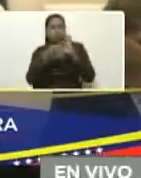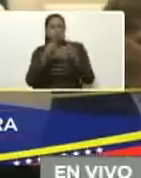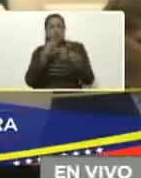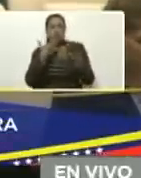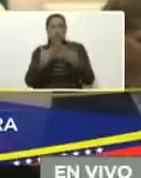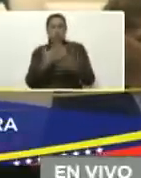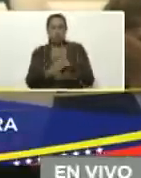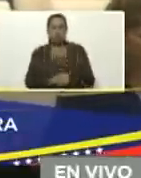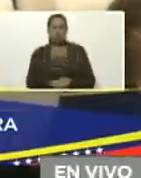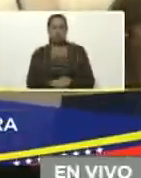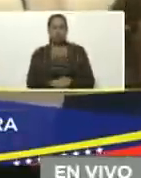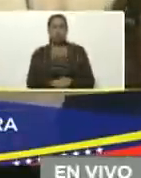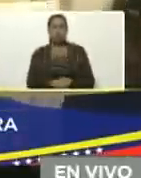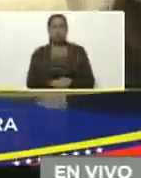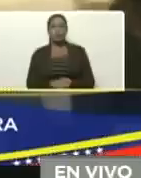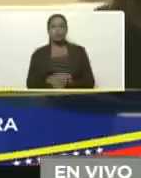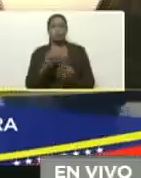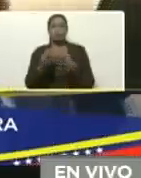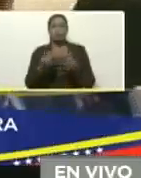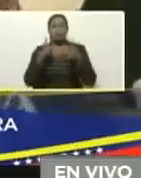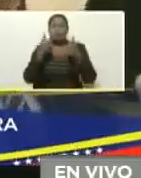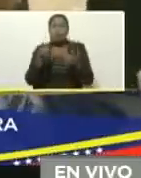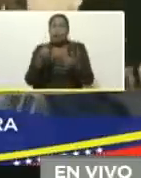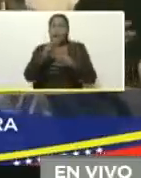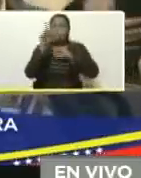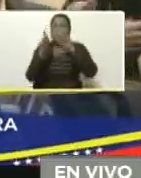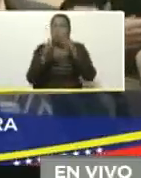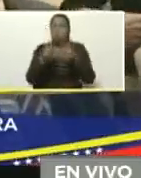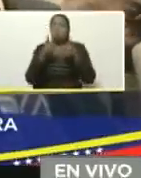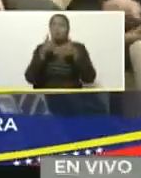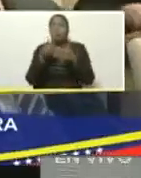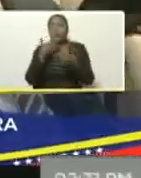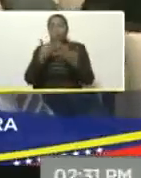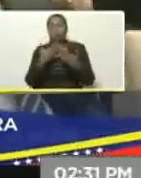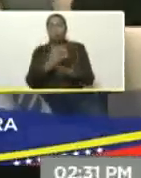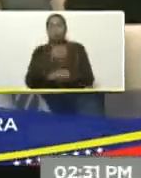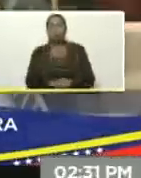Gracias. Una muy buena pregunta.